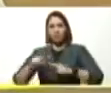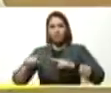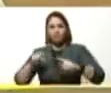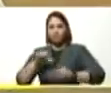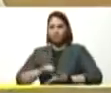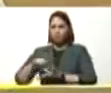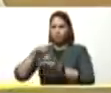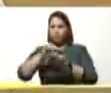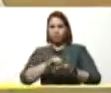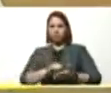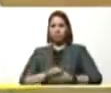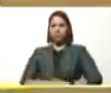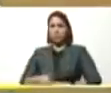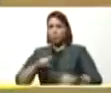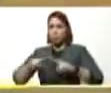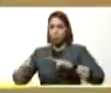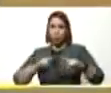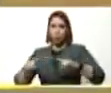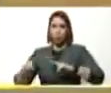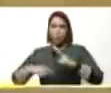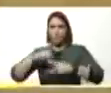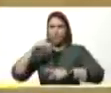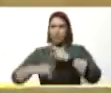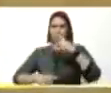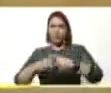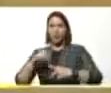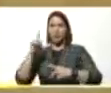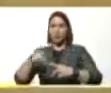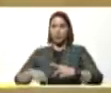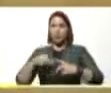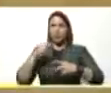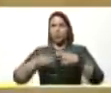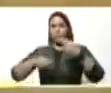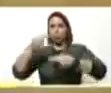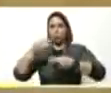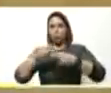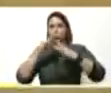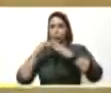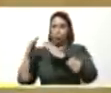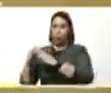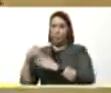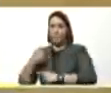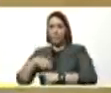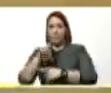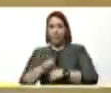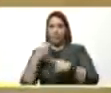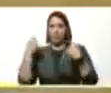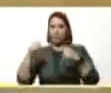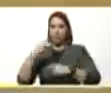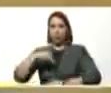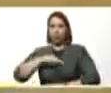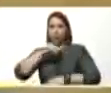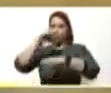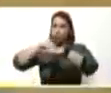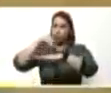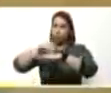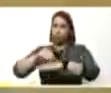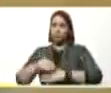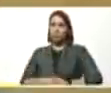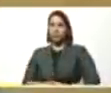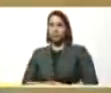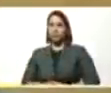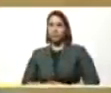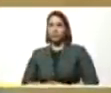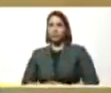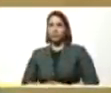y a gestionar la planificación y la construcción de vivienda. Para esta primera fase le estamos solicitando, mi comandante